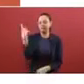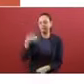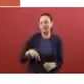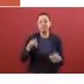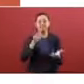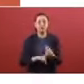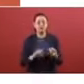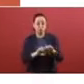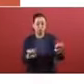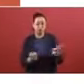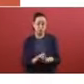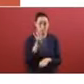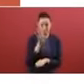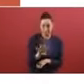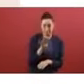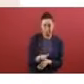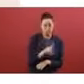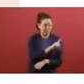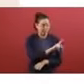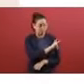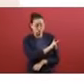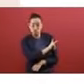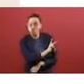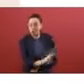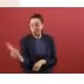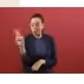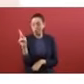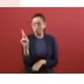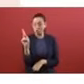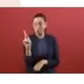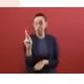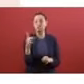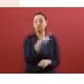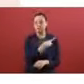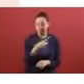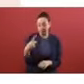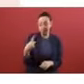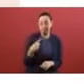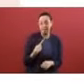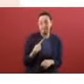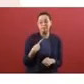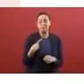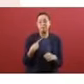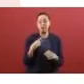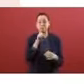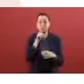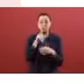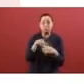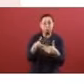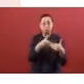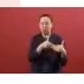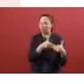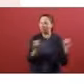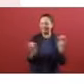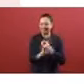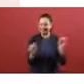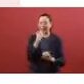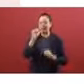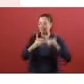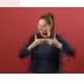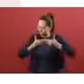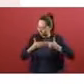del gabinete, la siguiente, están ya con ningún tipo de reserva al respecto